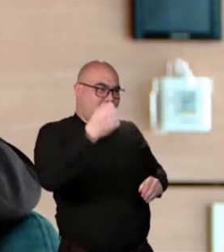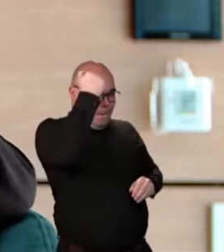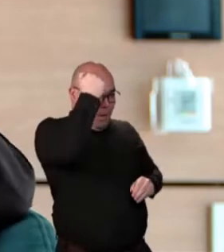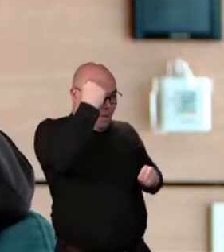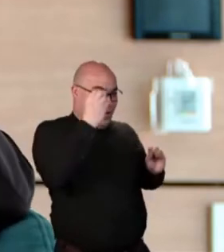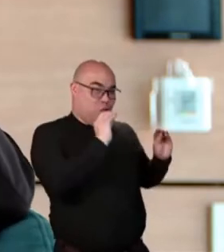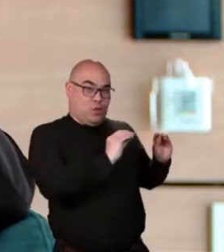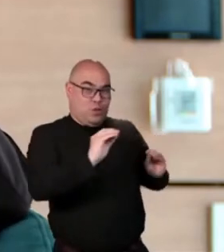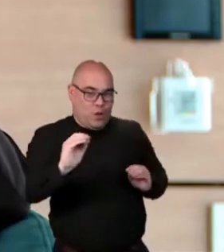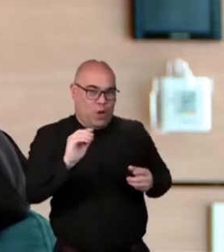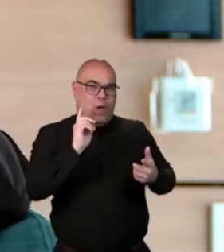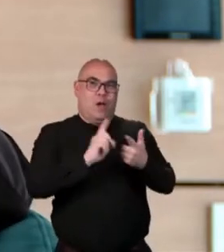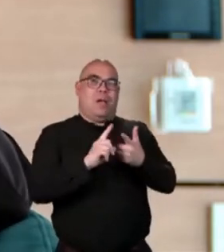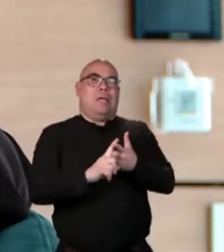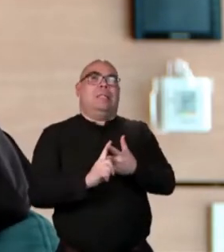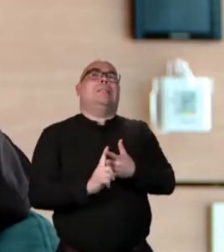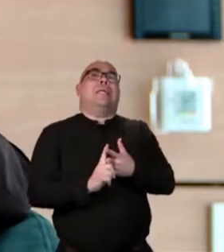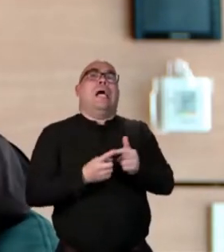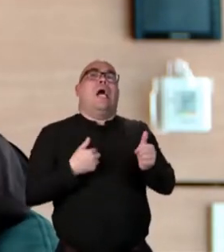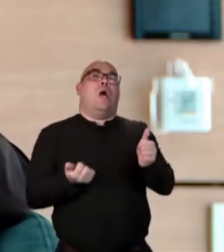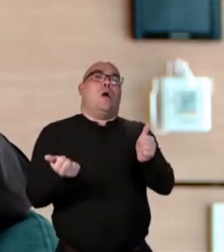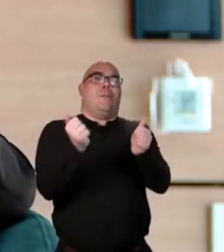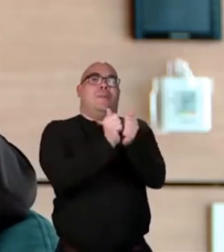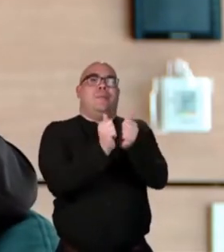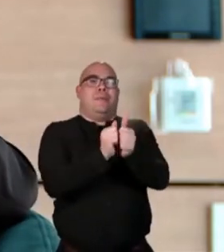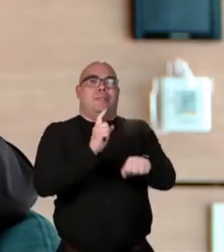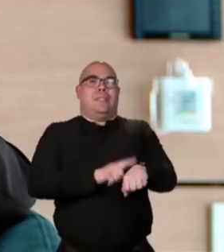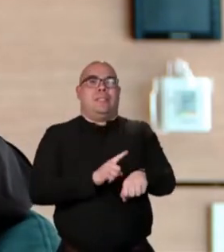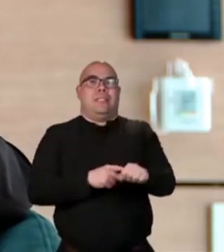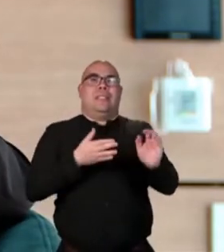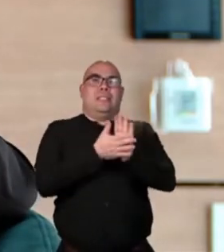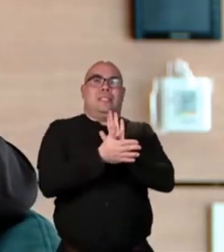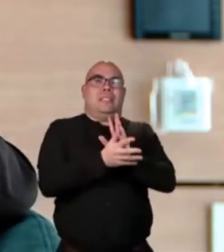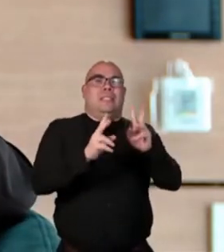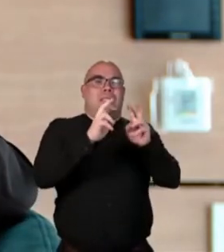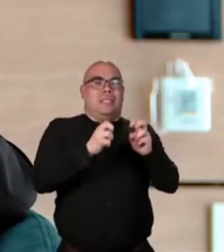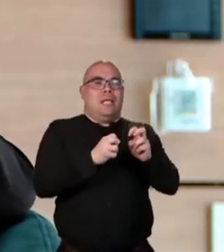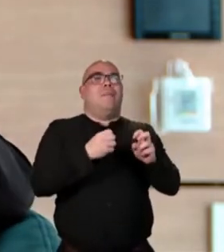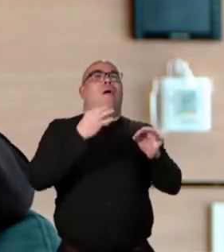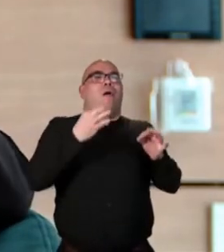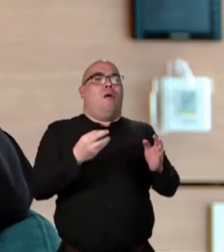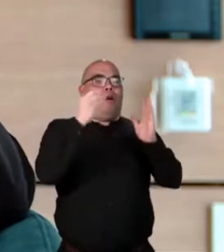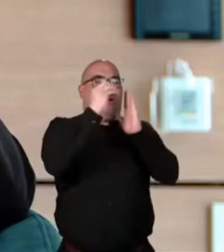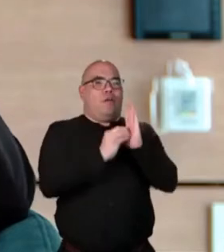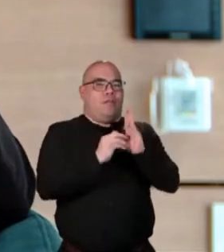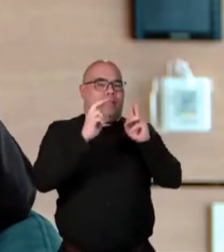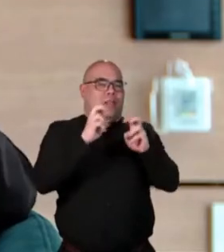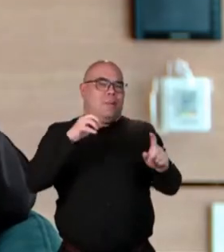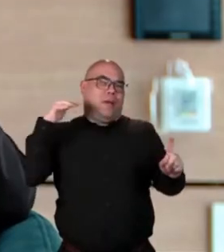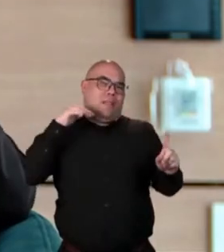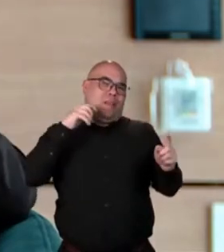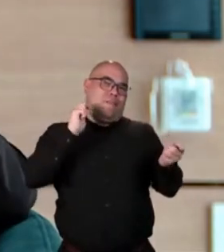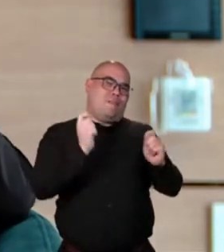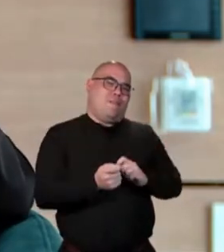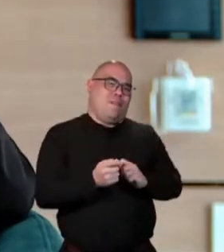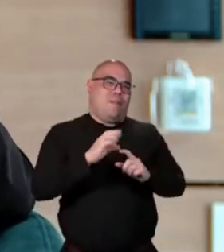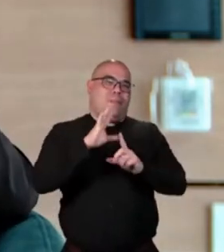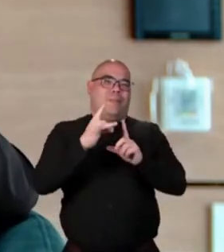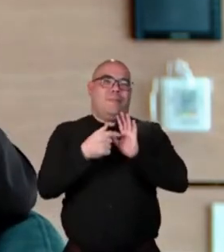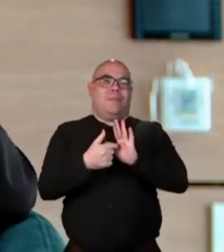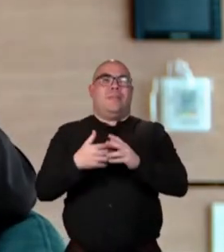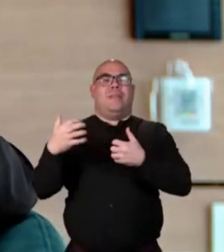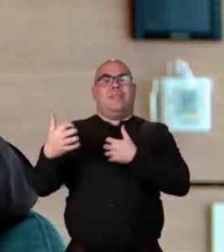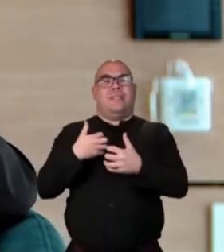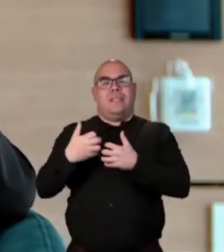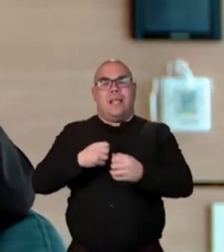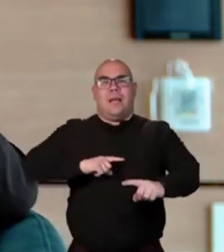acompañamiento que tenemos que darle he incluido que se une con la de transformación digital con que los sistemas administrativos de apoyo